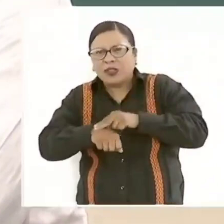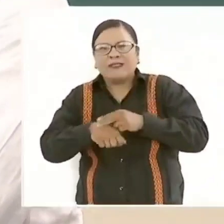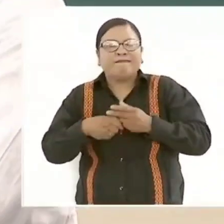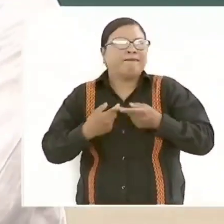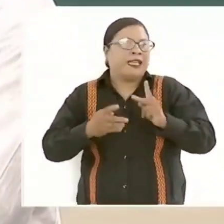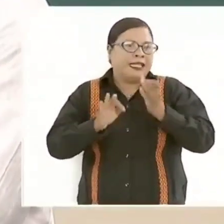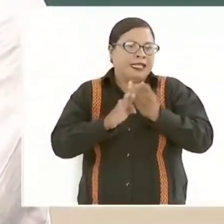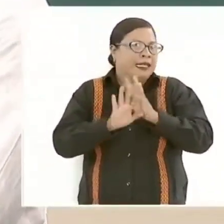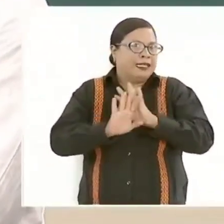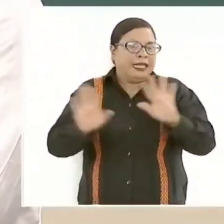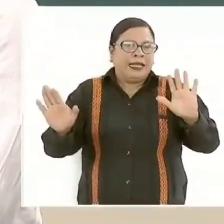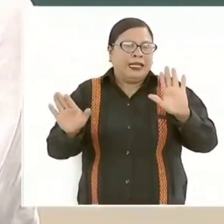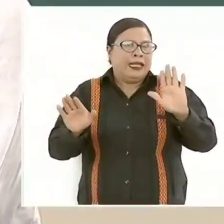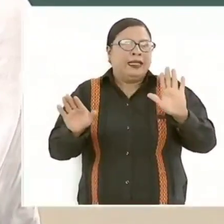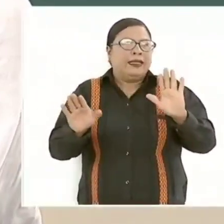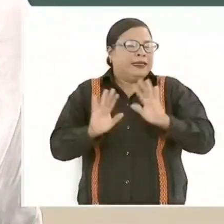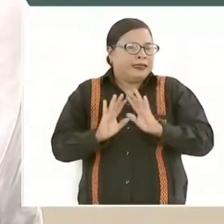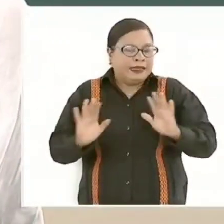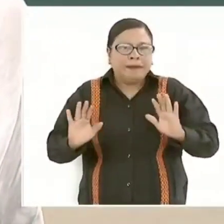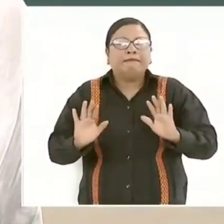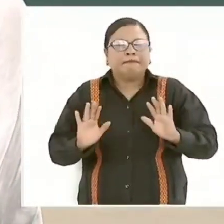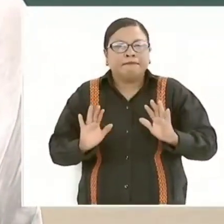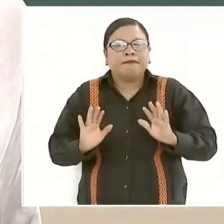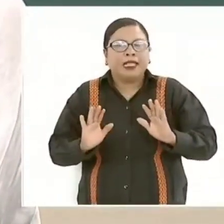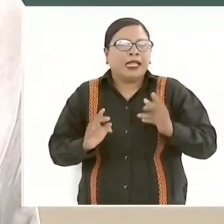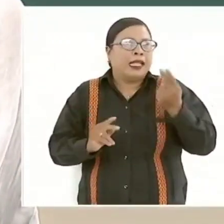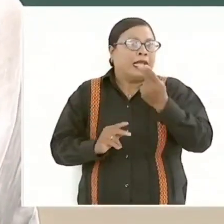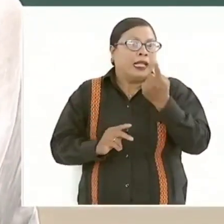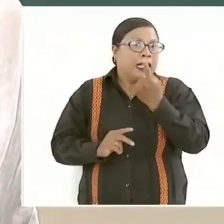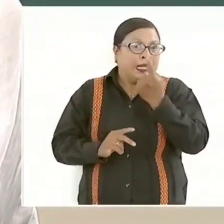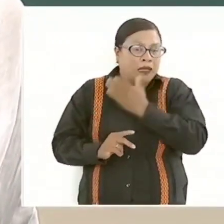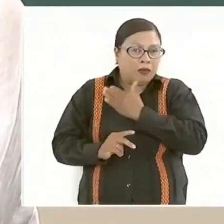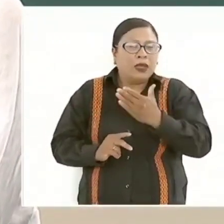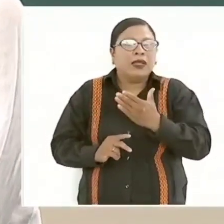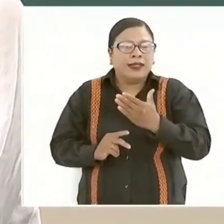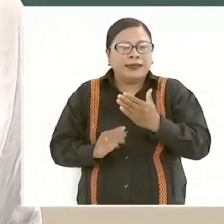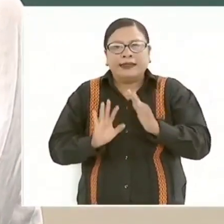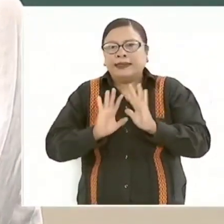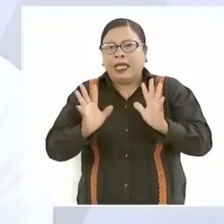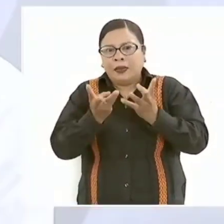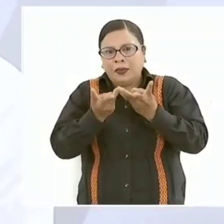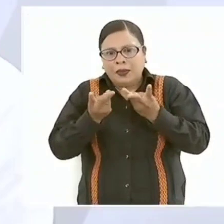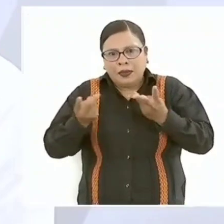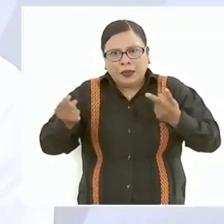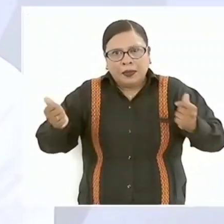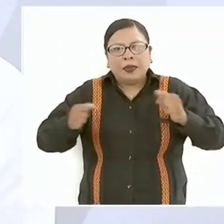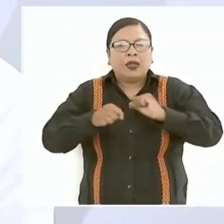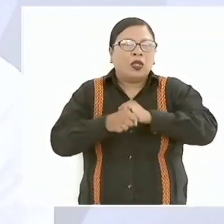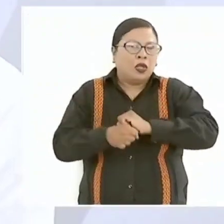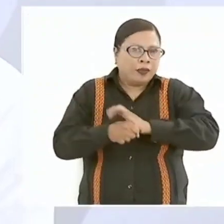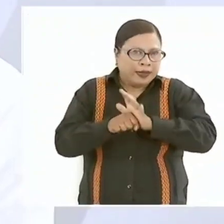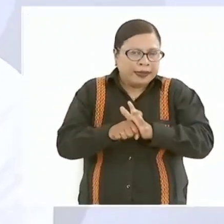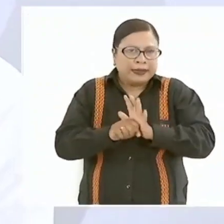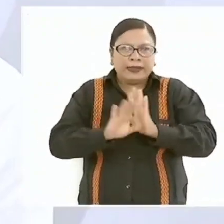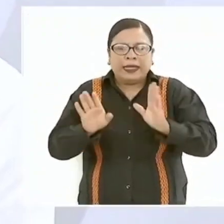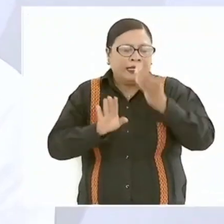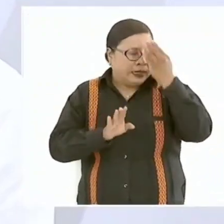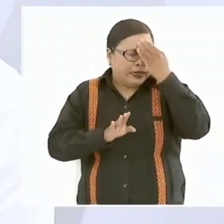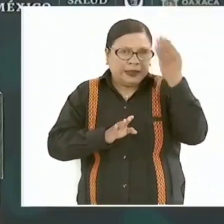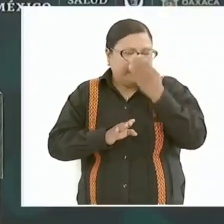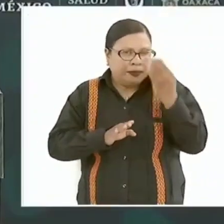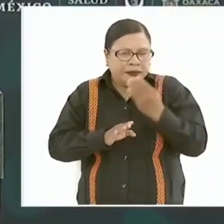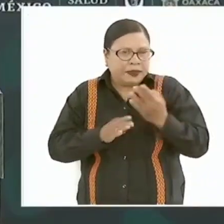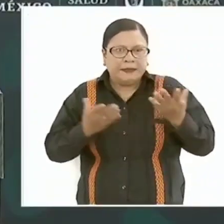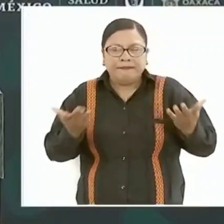ya, también, afortunadamente, ya está pasando esa pandemia terrible